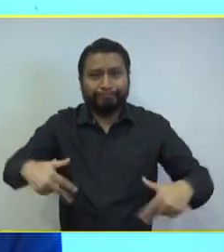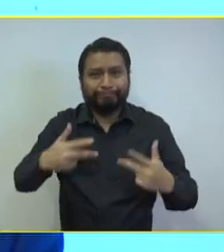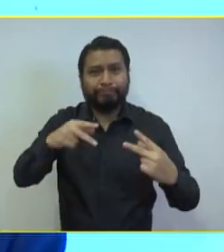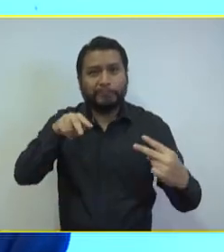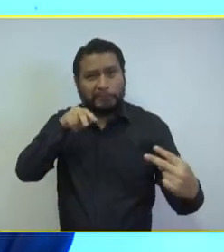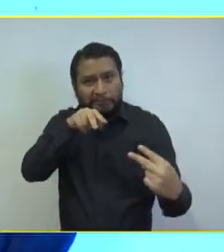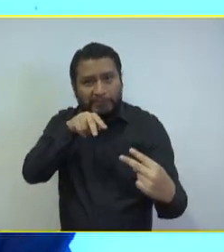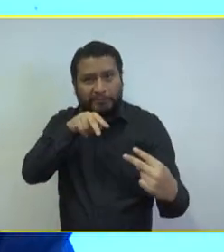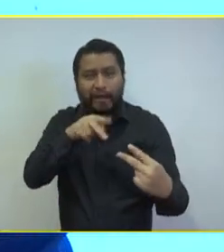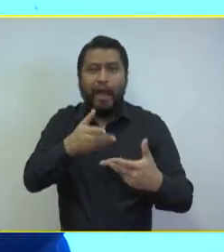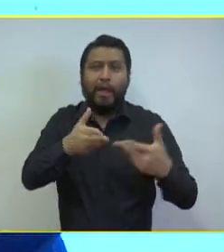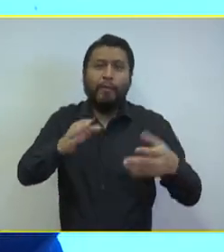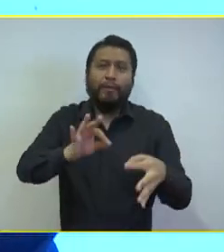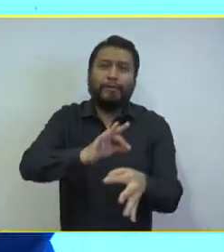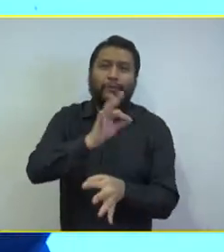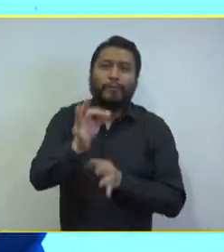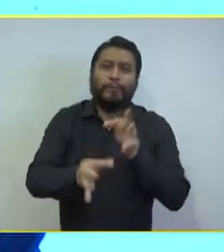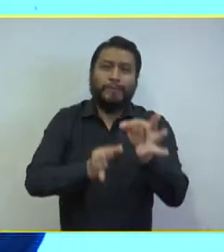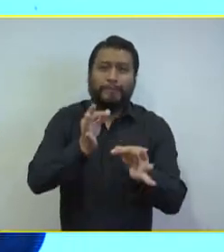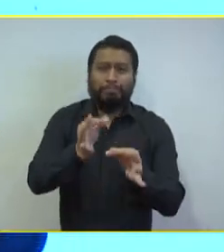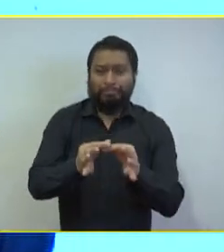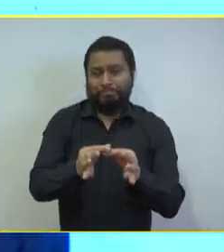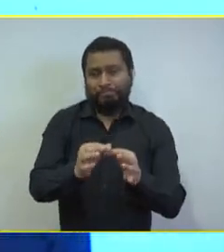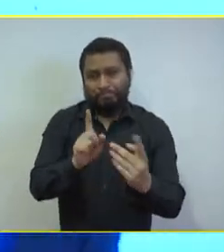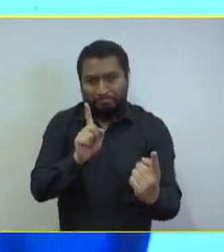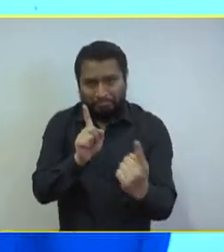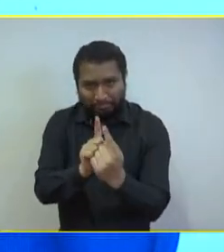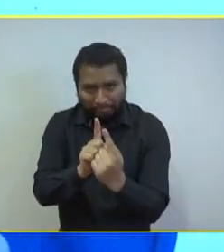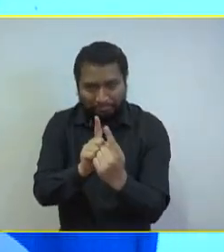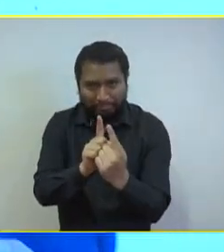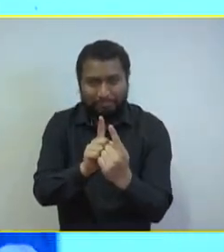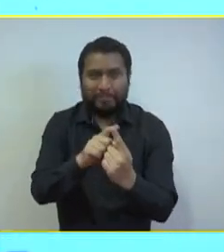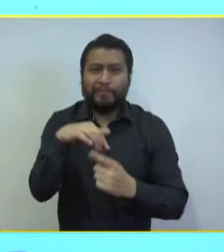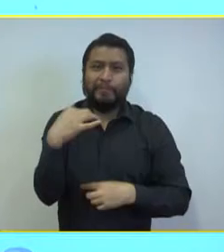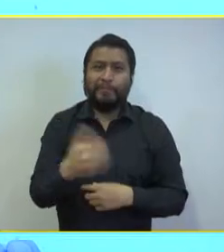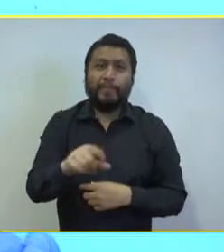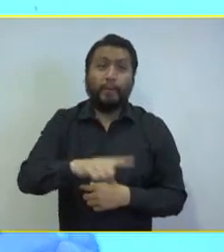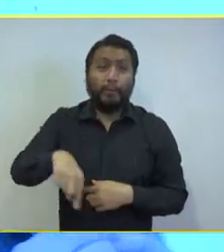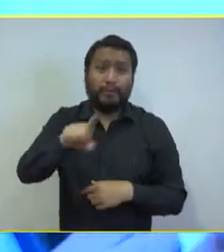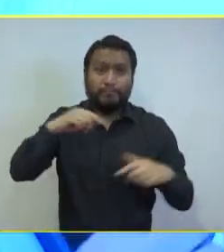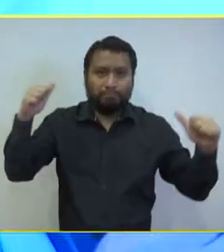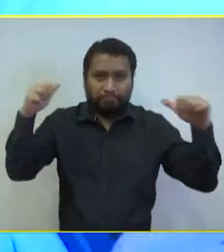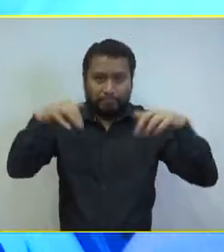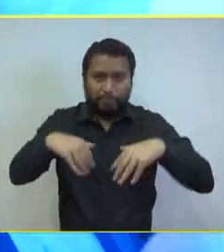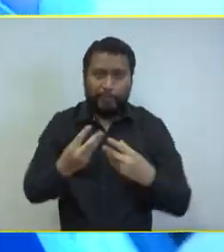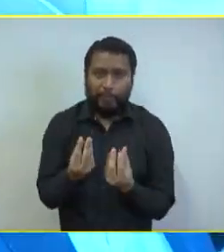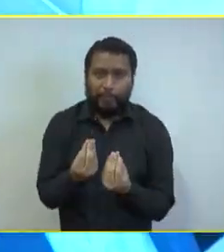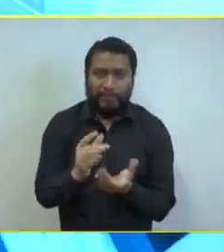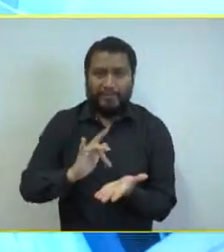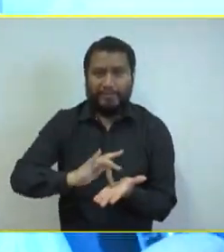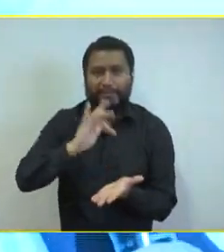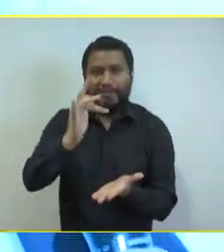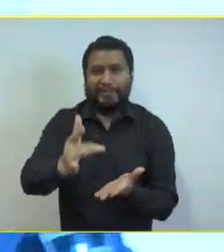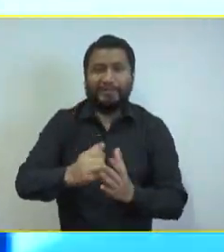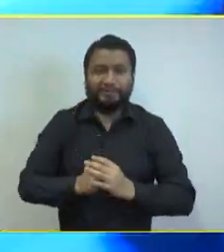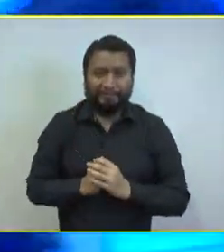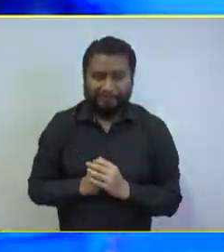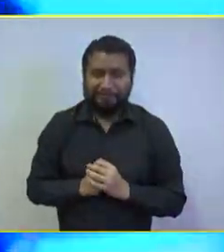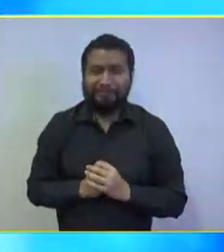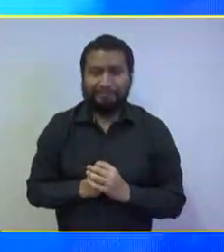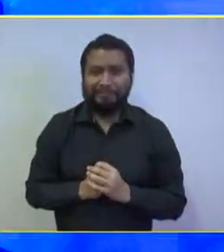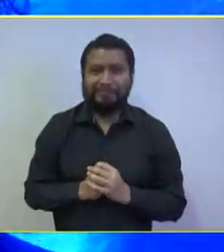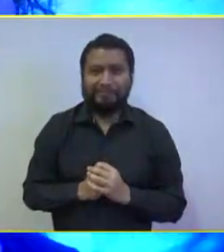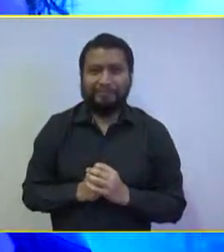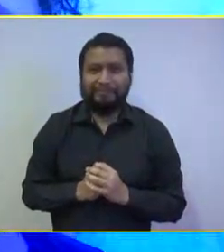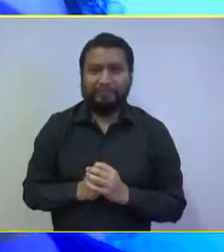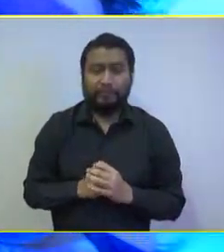logramos y pues solo les queremos agradecer su presencia, ¿no? ¿Me permites tu acordeón,